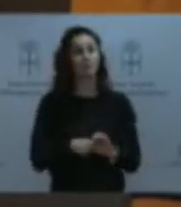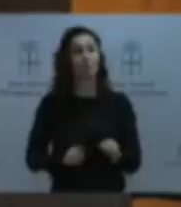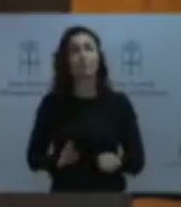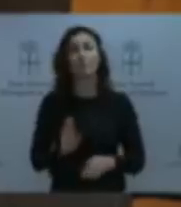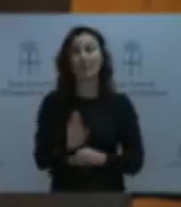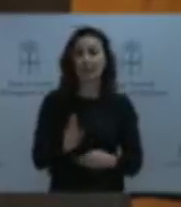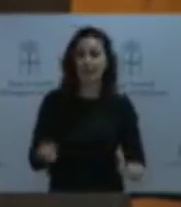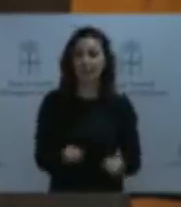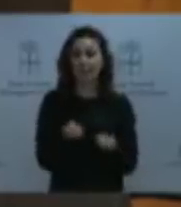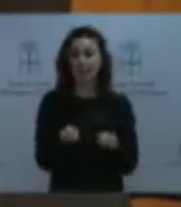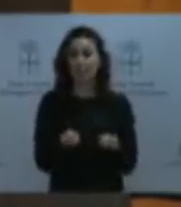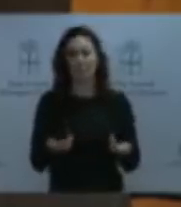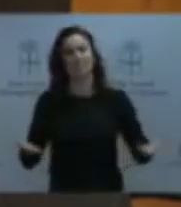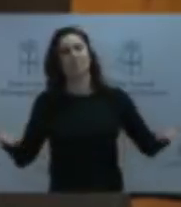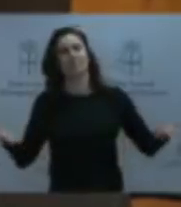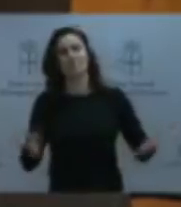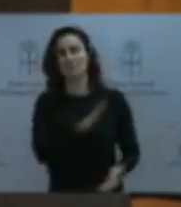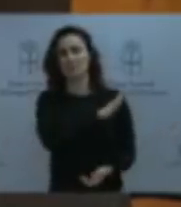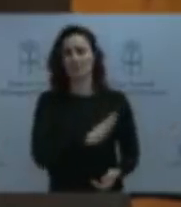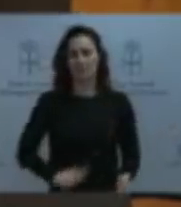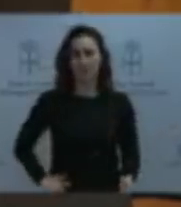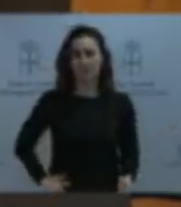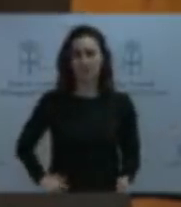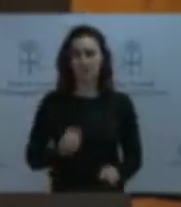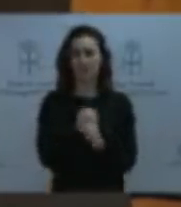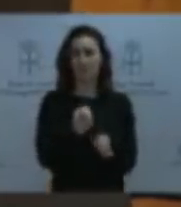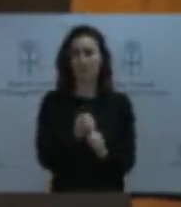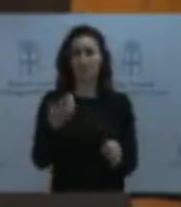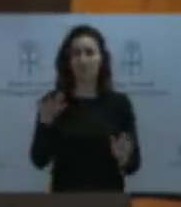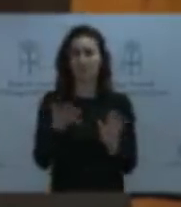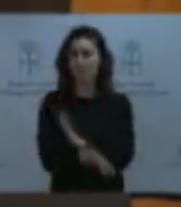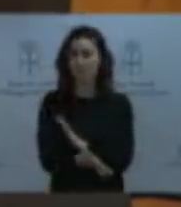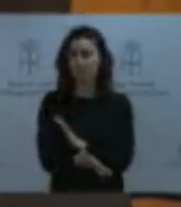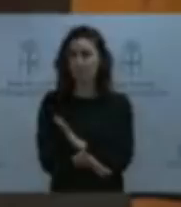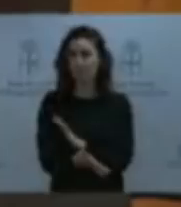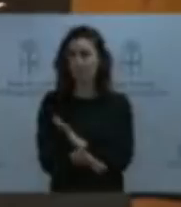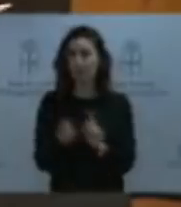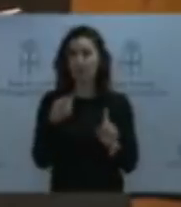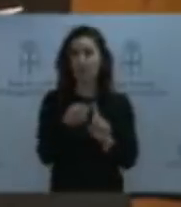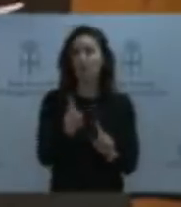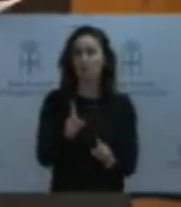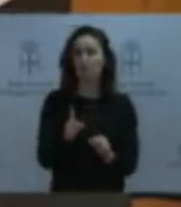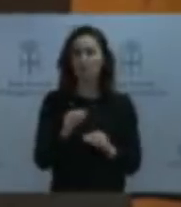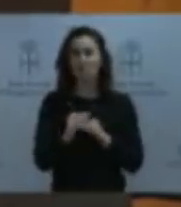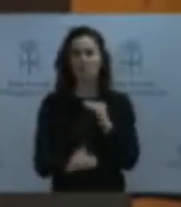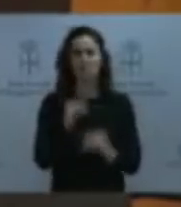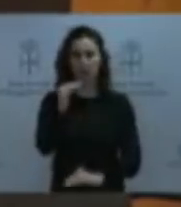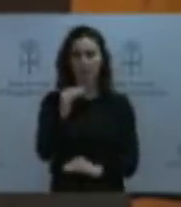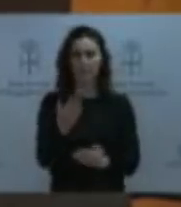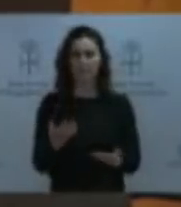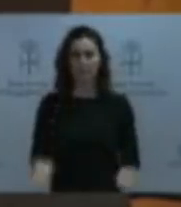en cualquier trabajo no es un fin, es una situación a superar y conseguir, derecho de todo